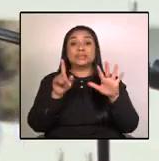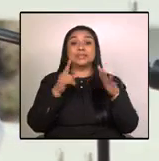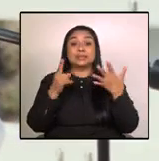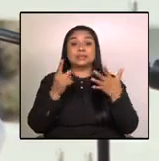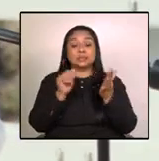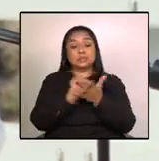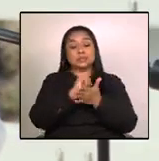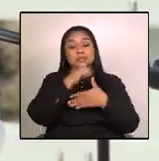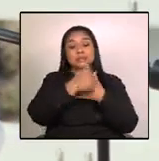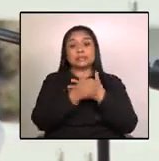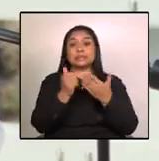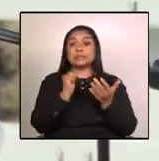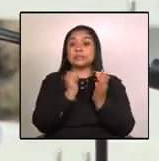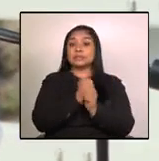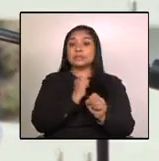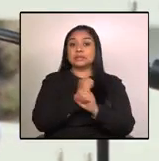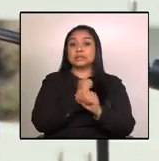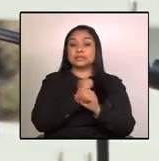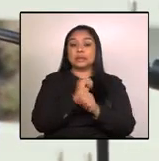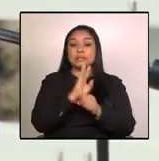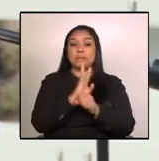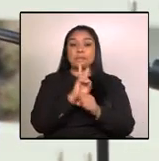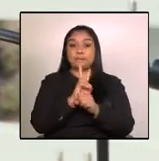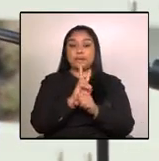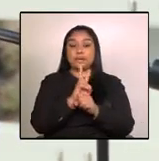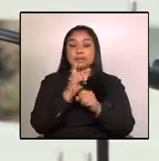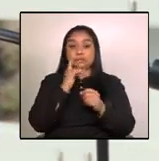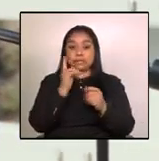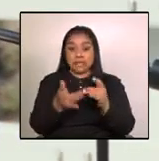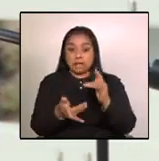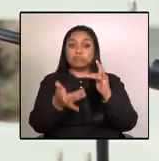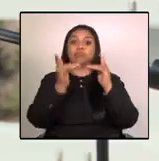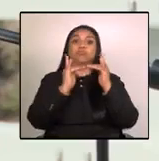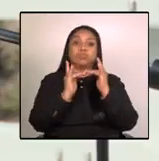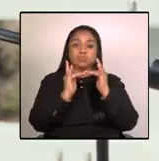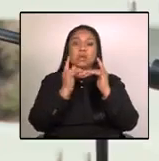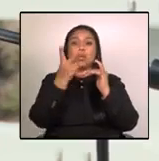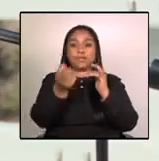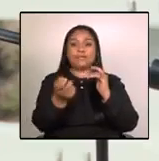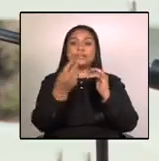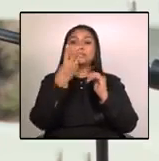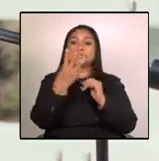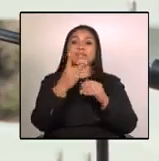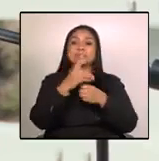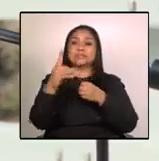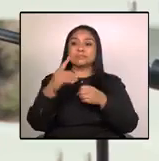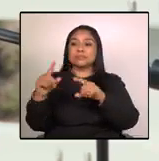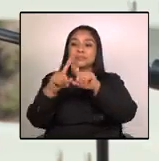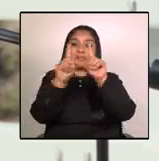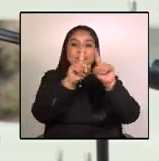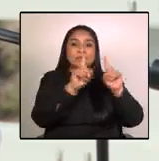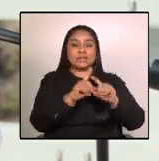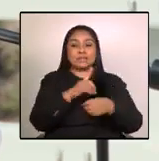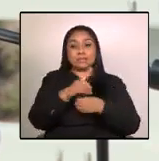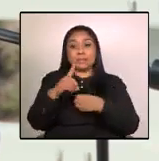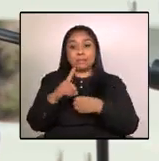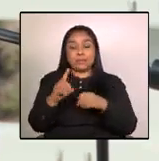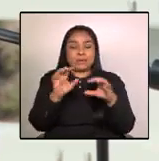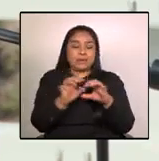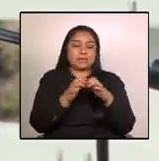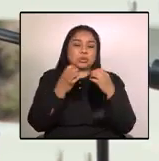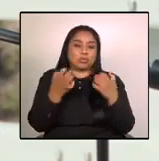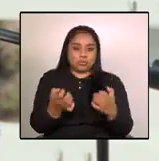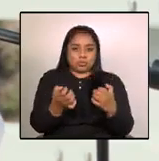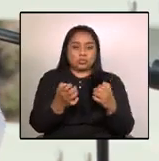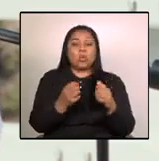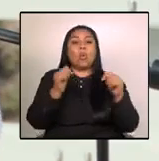Baja Verapaz, y era recuperar esas vías de acceso a los diferentes departamentos. De esa cuenta que